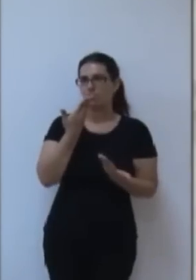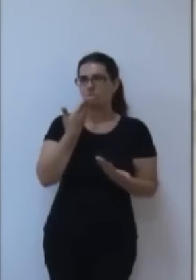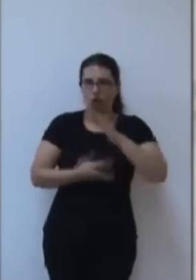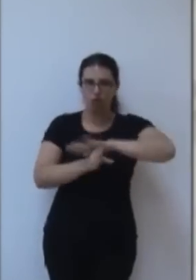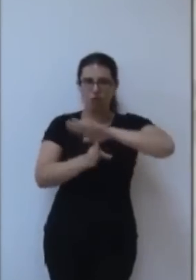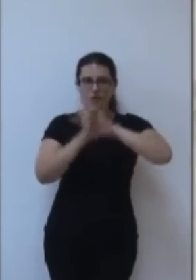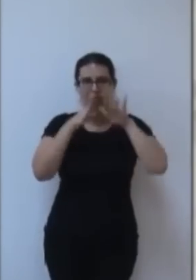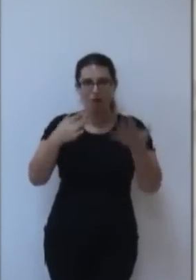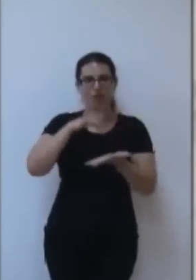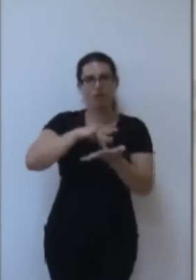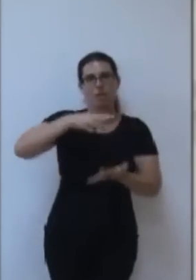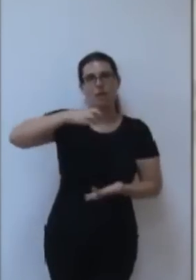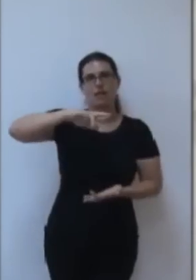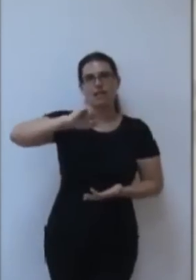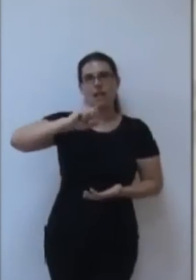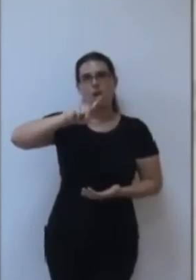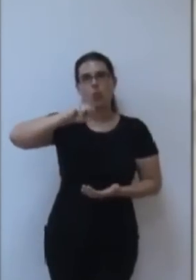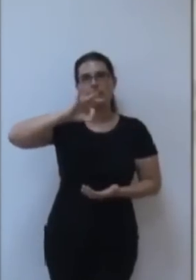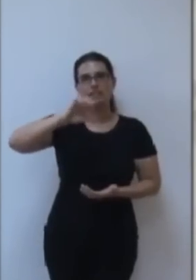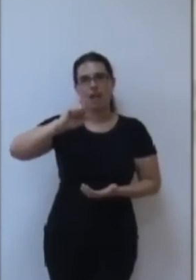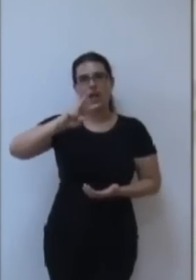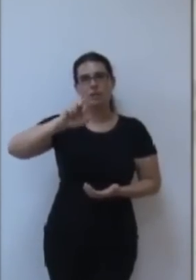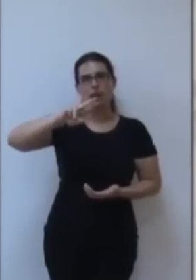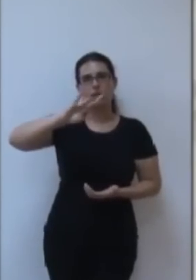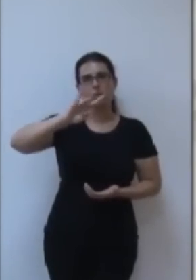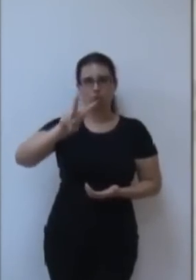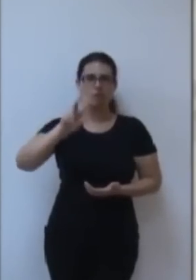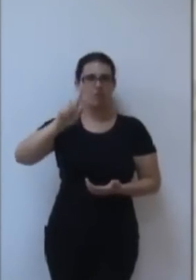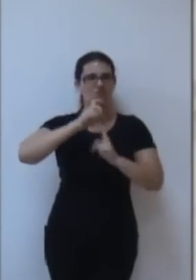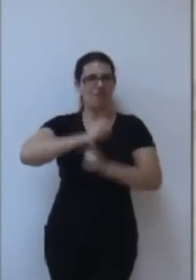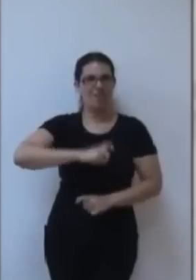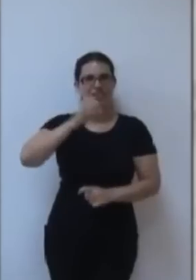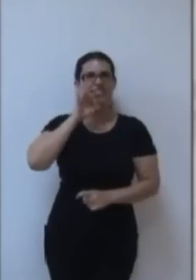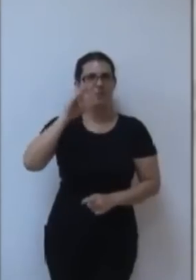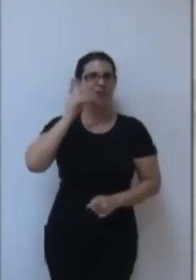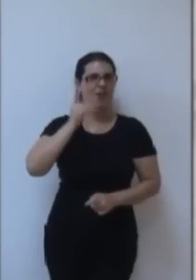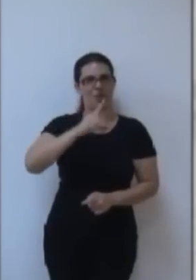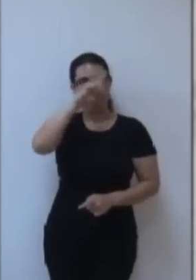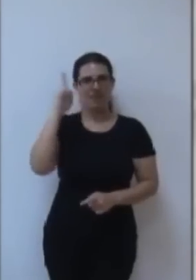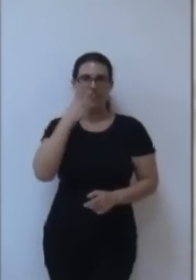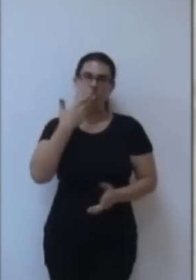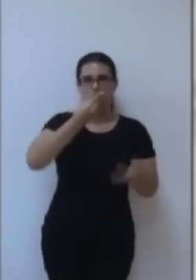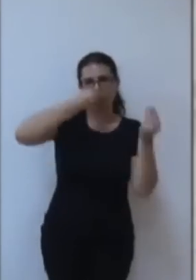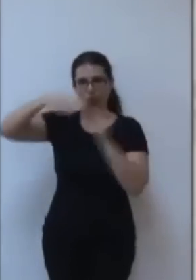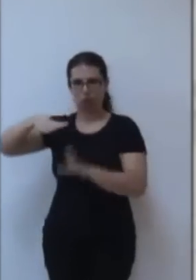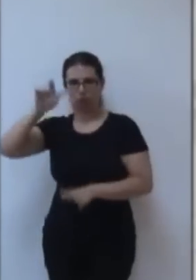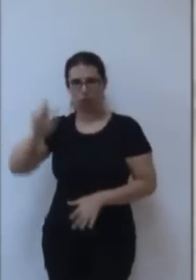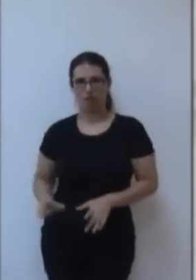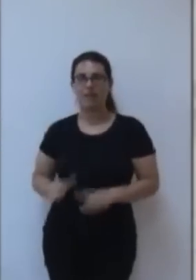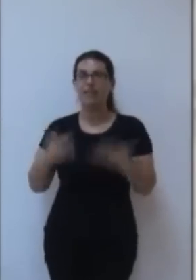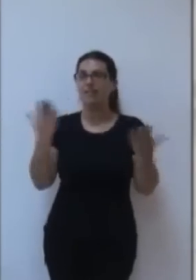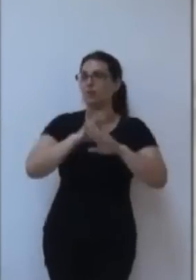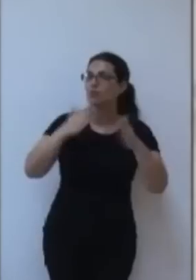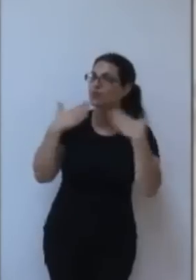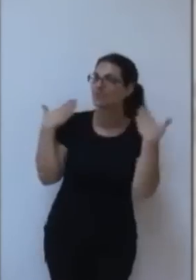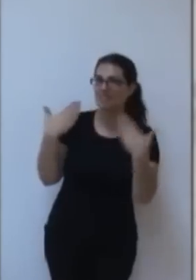con María Luisa Verdú, también de la Fundación Síndrome de Down Madrid, que se encuentra con nosotros en la mesa. Y bueno, pues